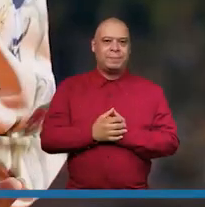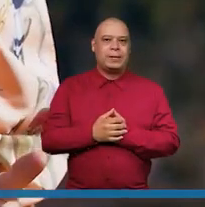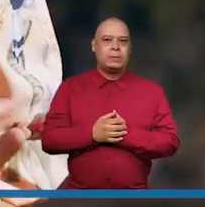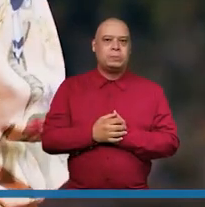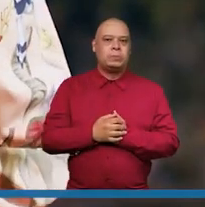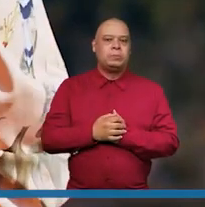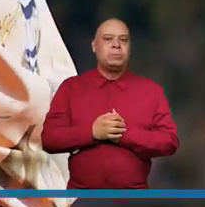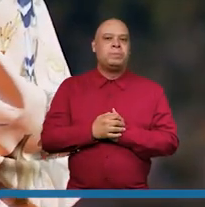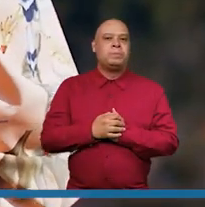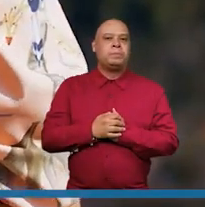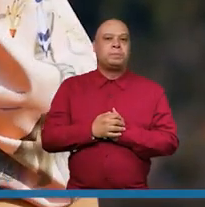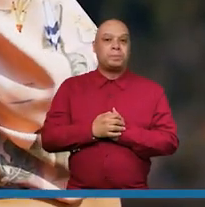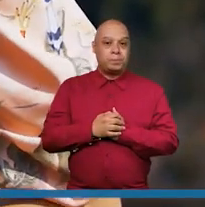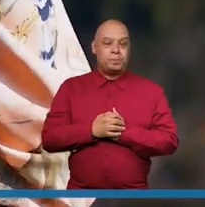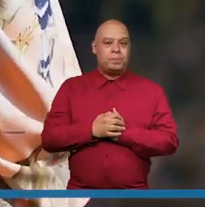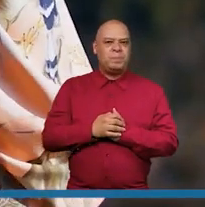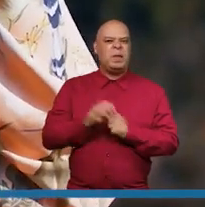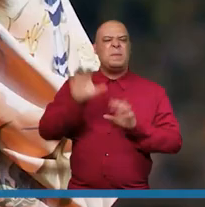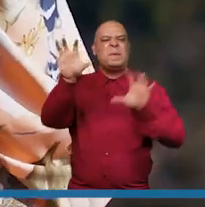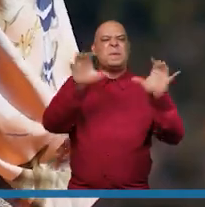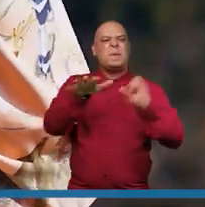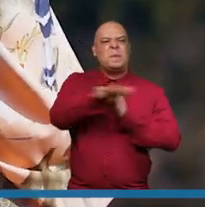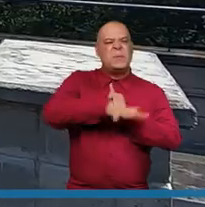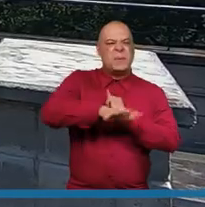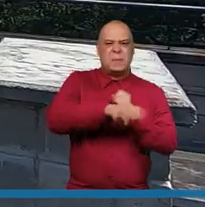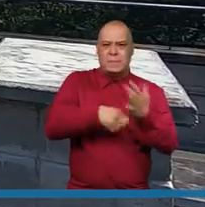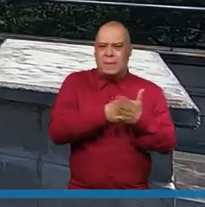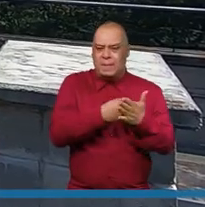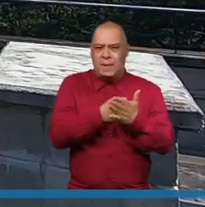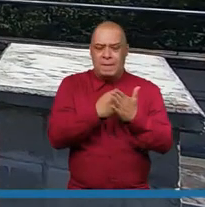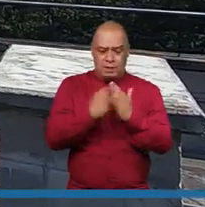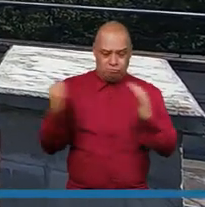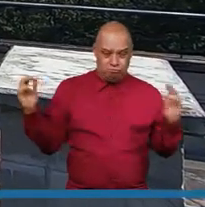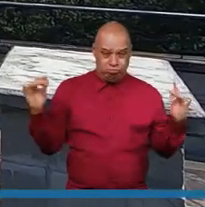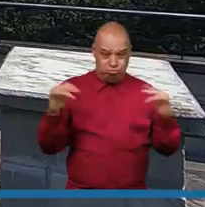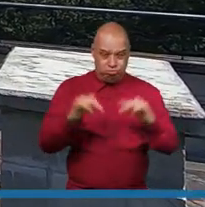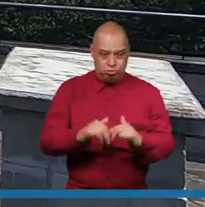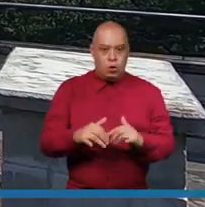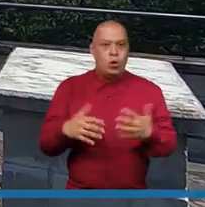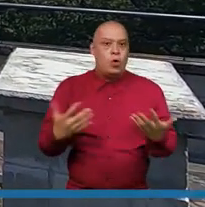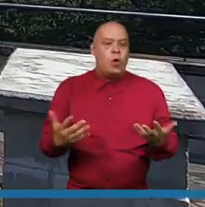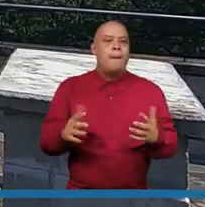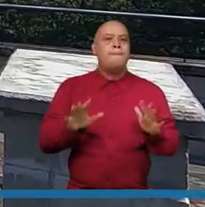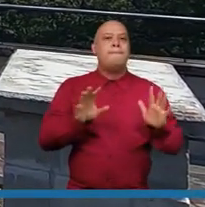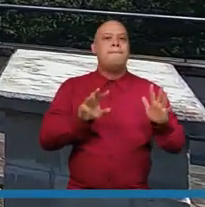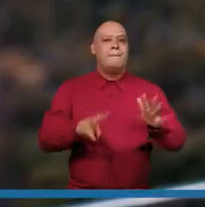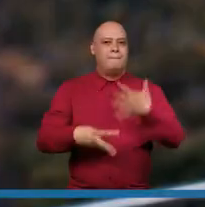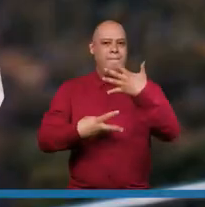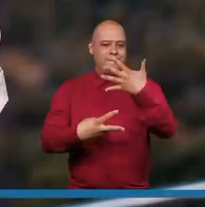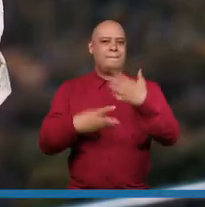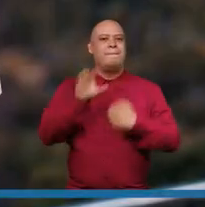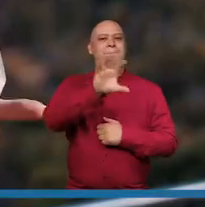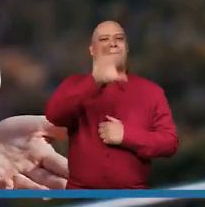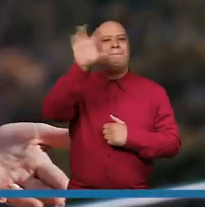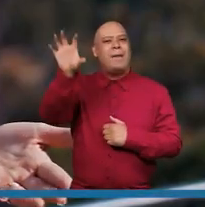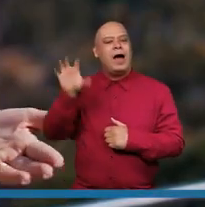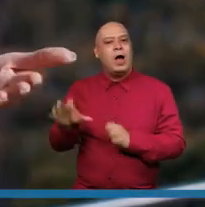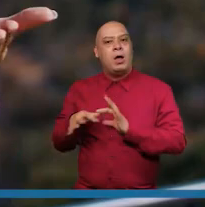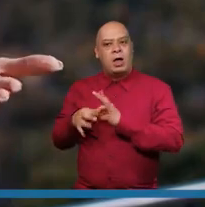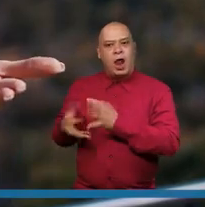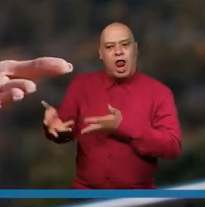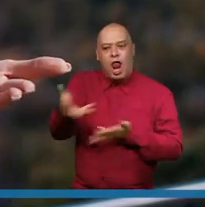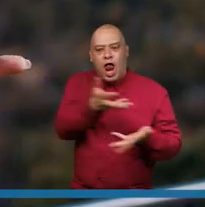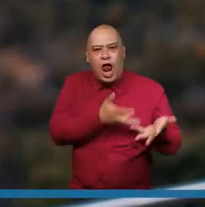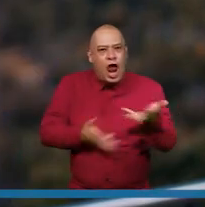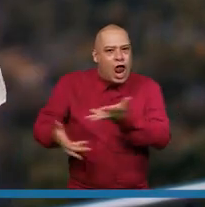primer encuentro de los miembros de la Red de Gestión Metropolitana y Regional reúne representantes de 8 países para establecer una mesa